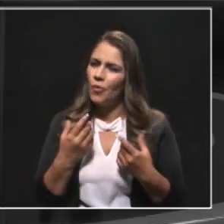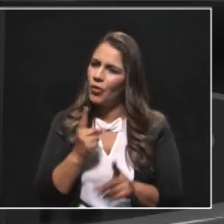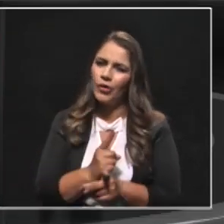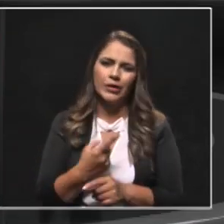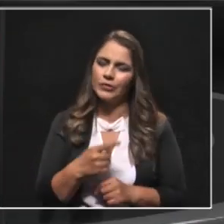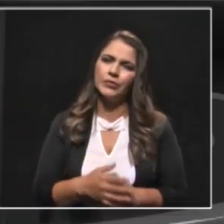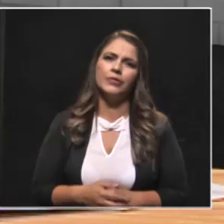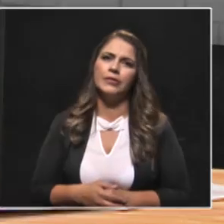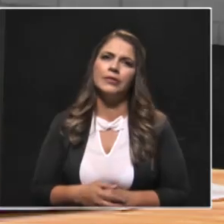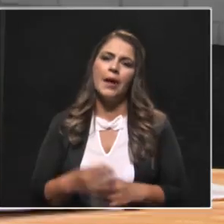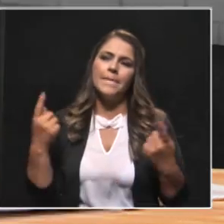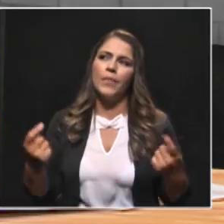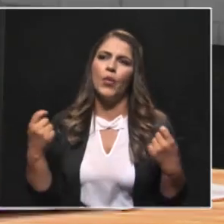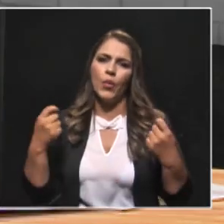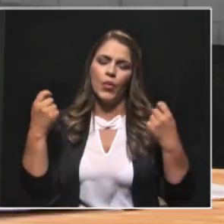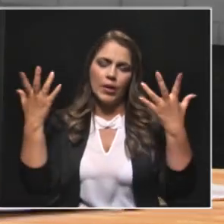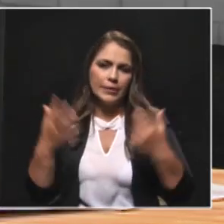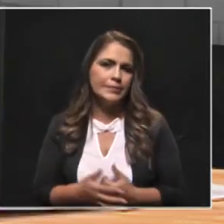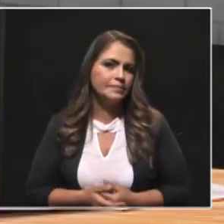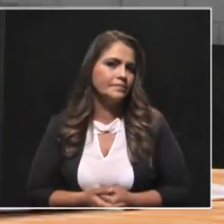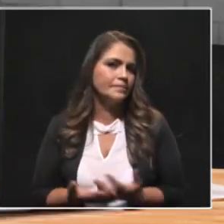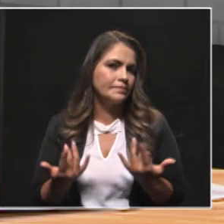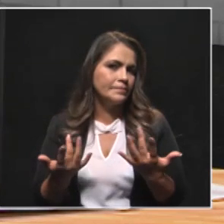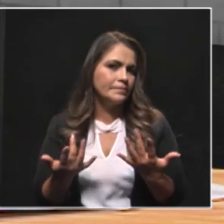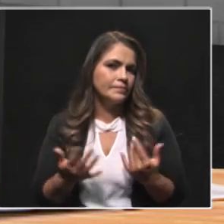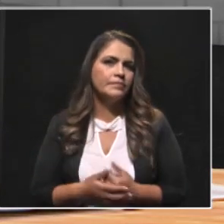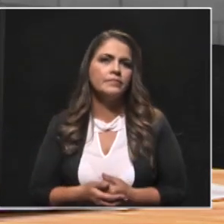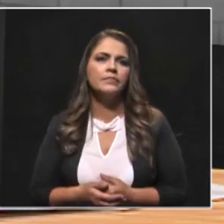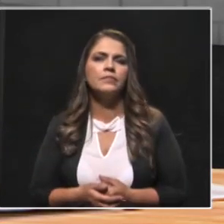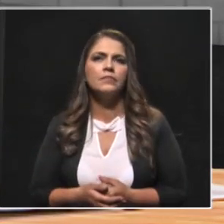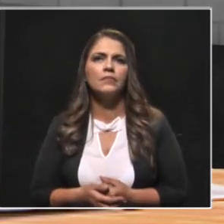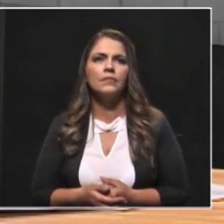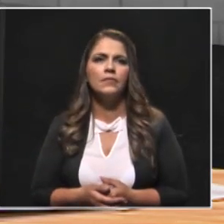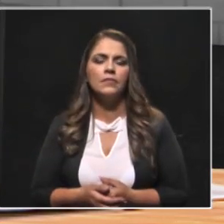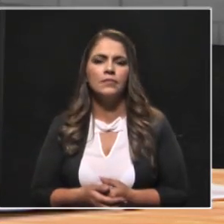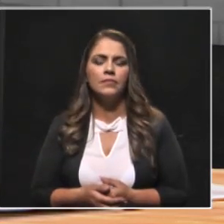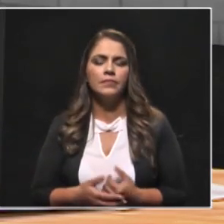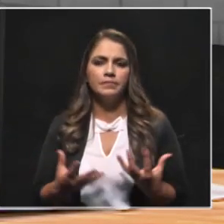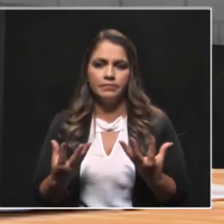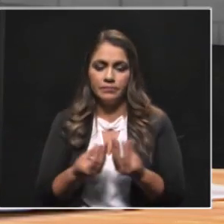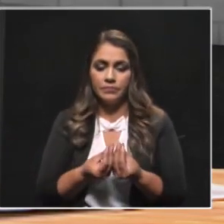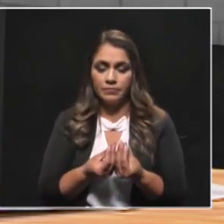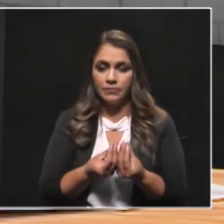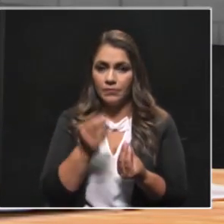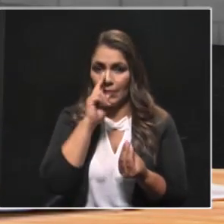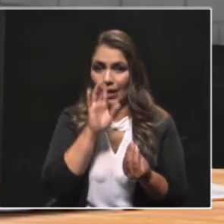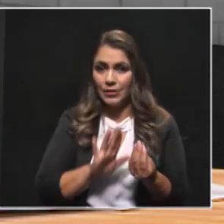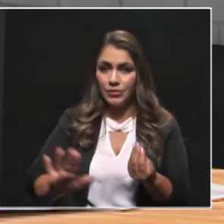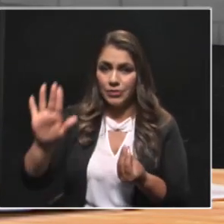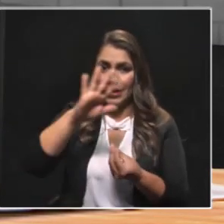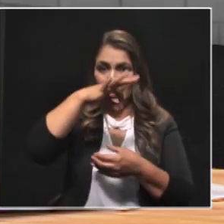pues estamos esperando un pronunciamiento del Consejo Nacional Electoral por lo que ha sucedido en Medellín. Nosotros hemos